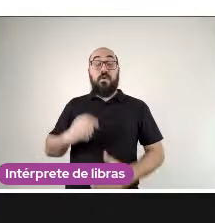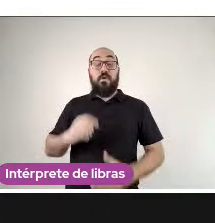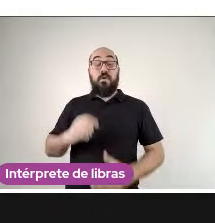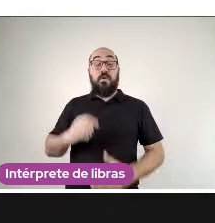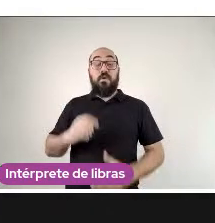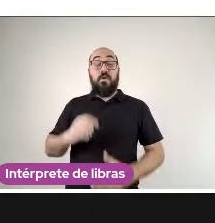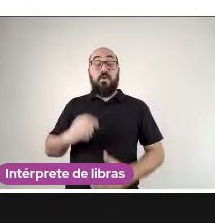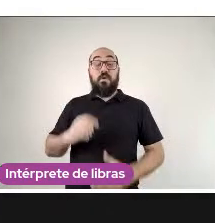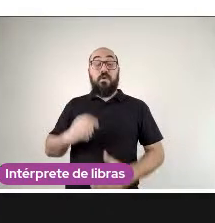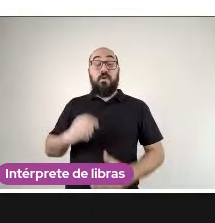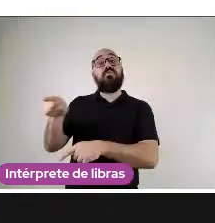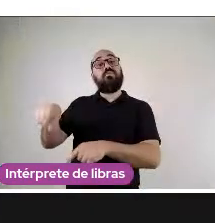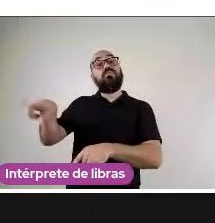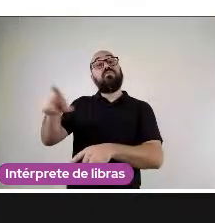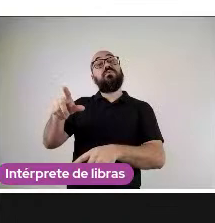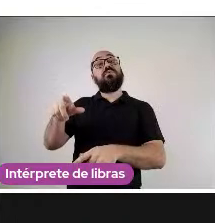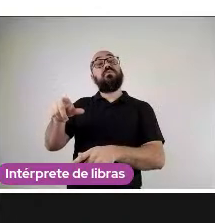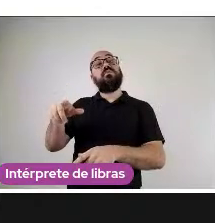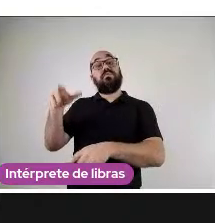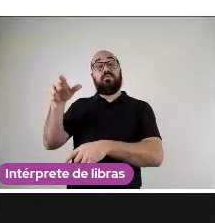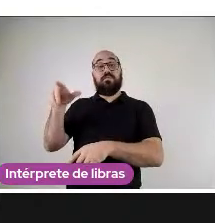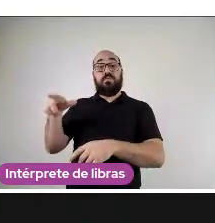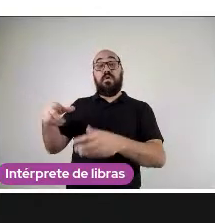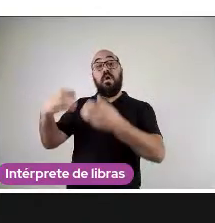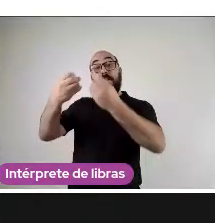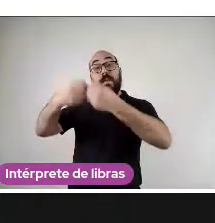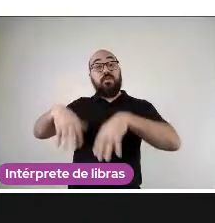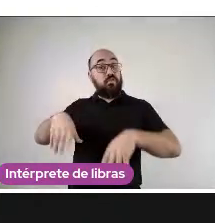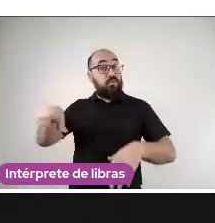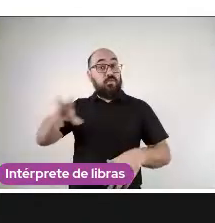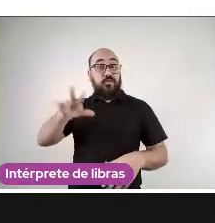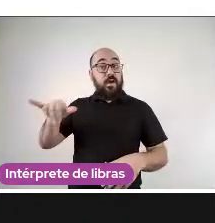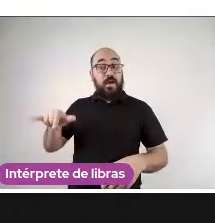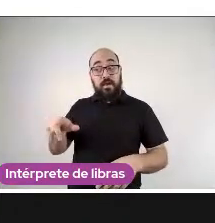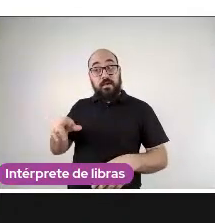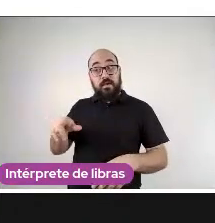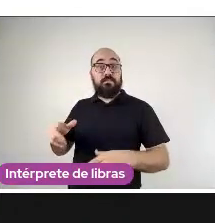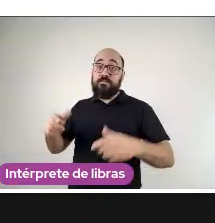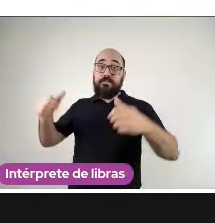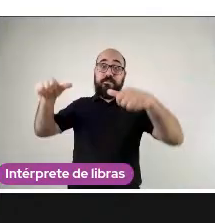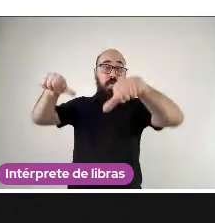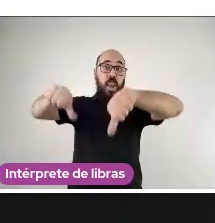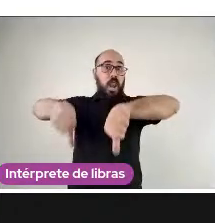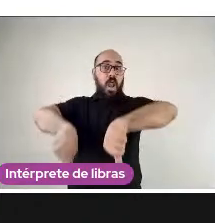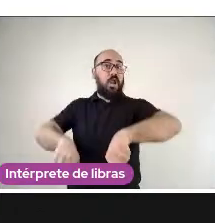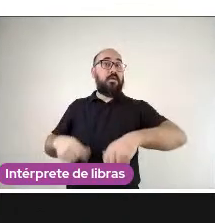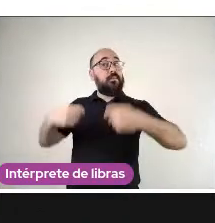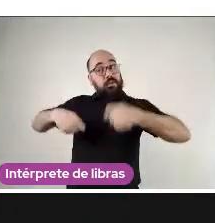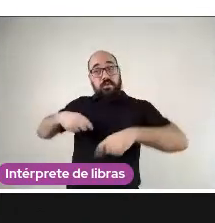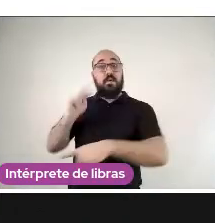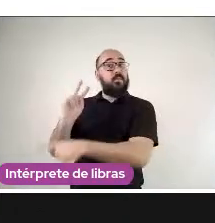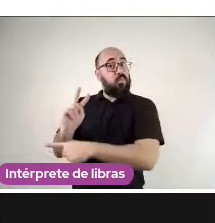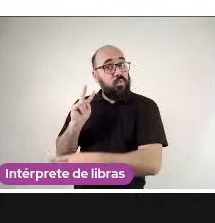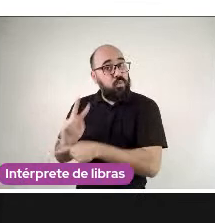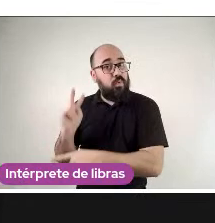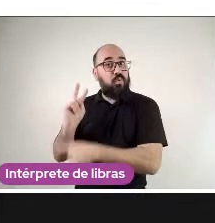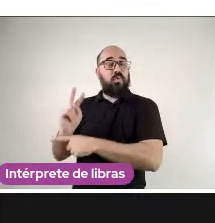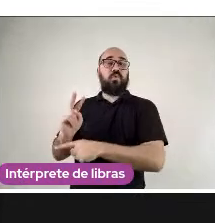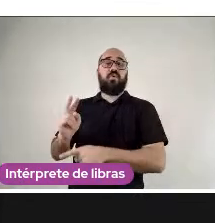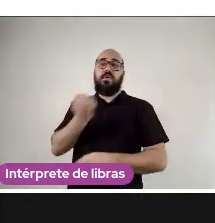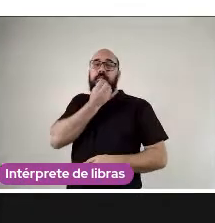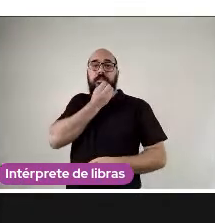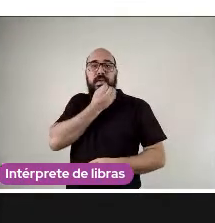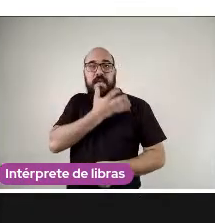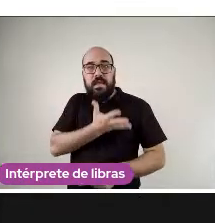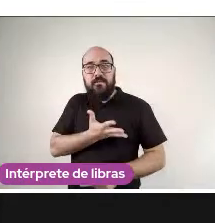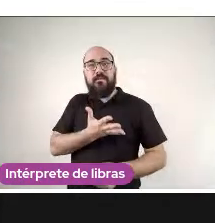esos beneficios procedentes del mar. Luego, algo muy importante es la Posidonia, las praderas de Posidonia